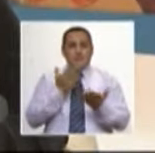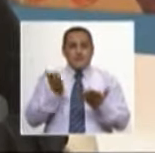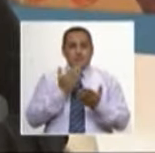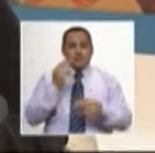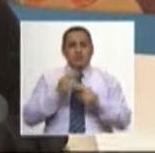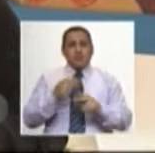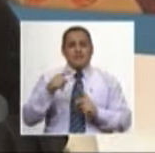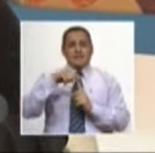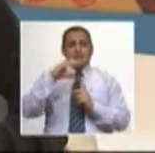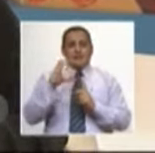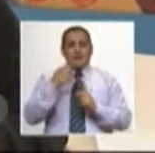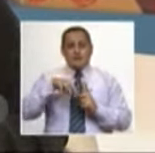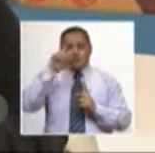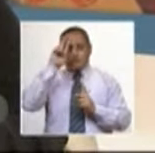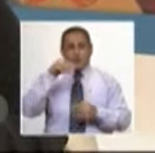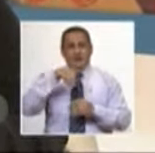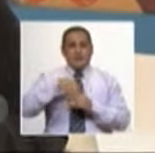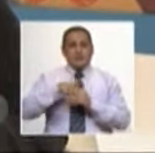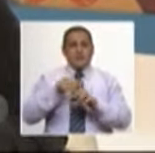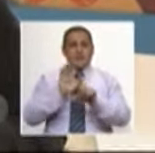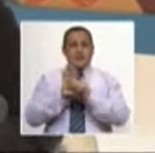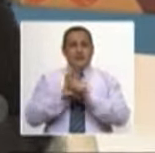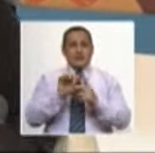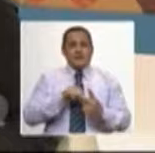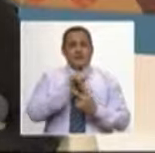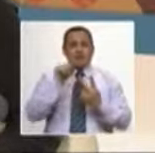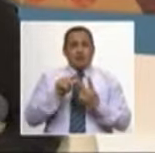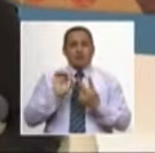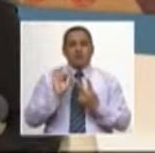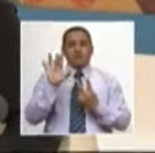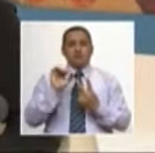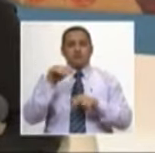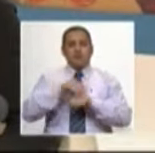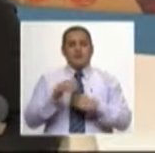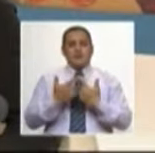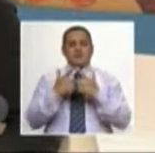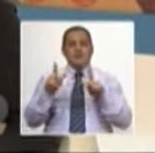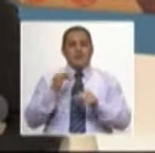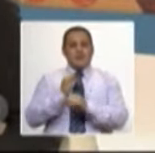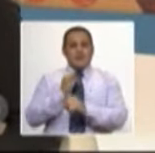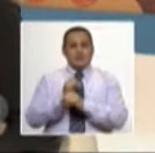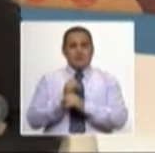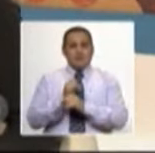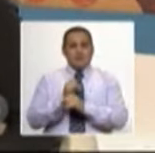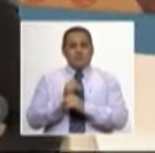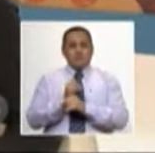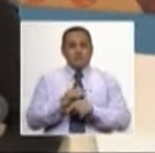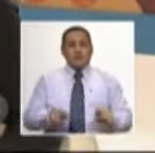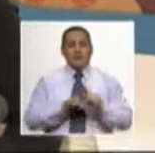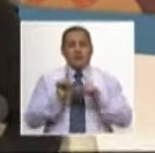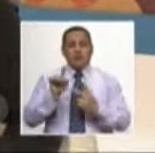publicación Tribunal Constitucional en el Perú, elección y legitimidad, y además uno sobre libertad religiosa. Uno